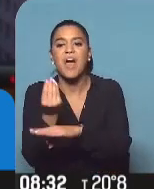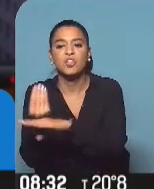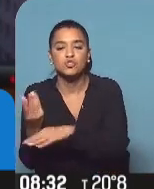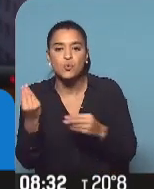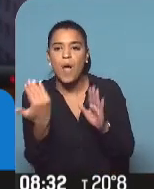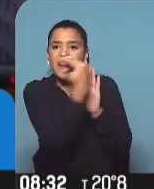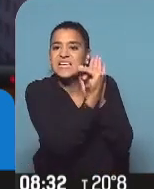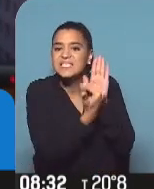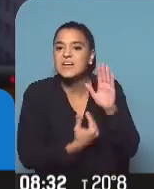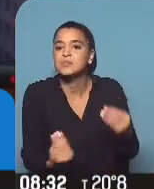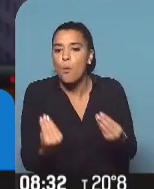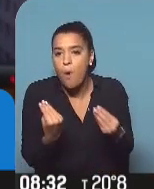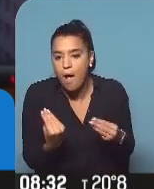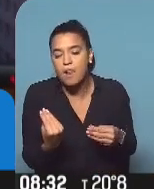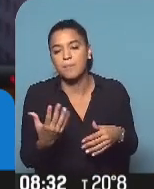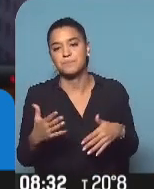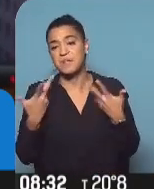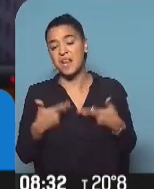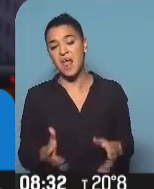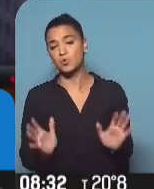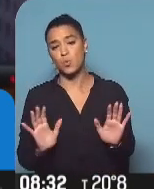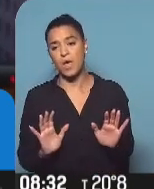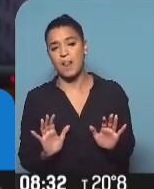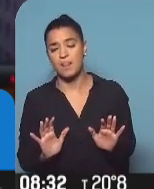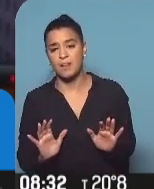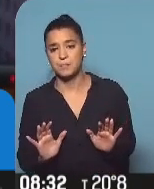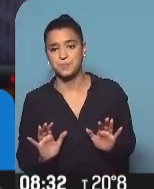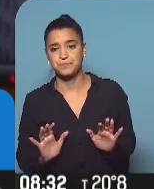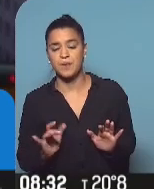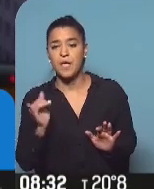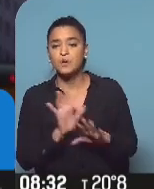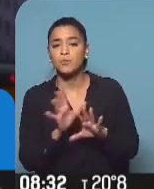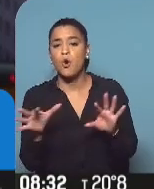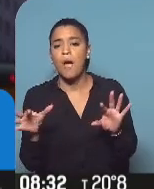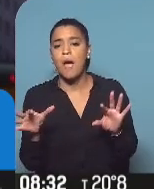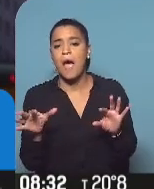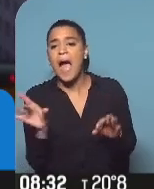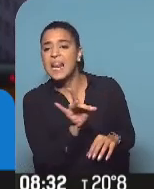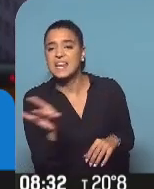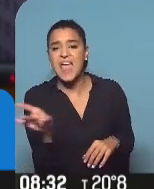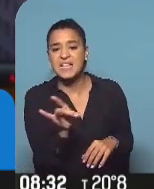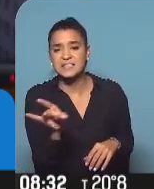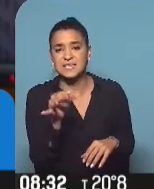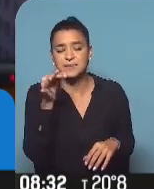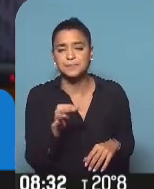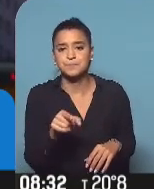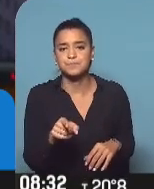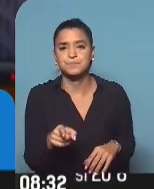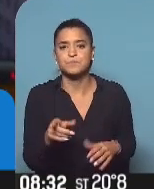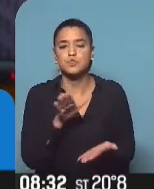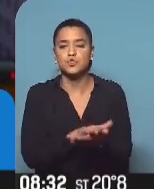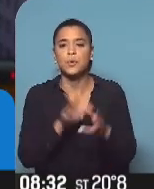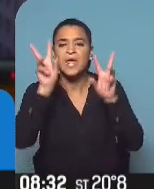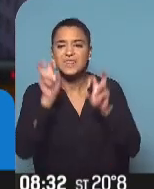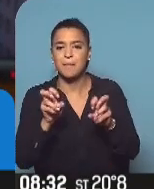de listas, y naturalmente que allí hay una alianza que nunca terminó de fraguar del todo en lo que hace a la